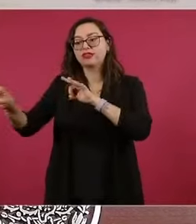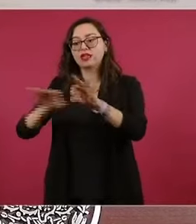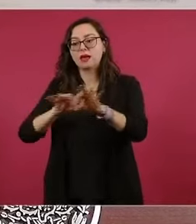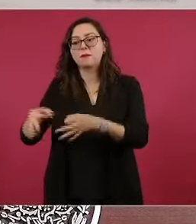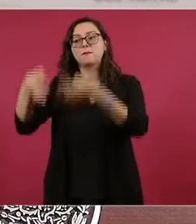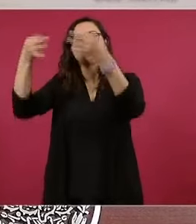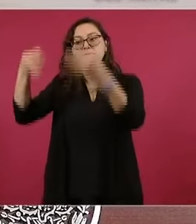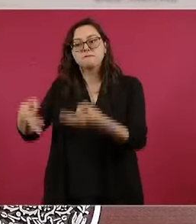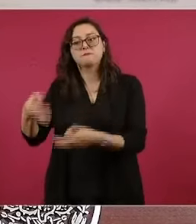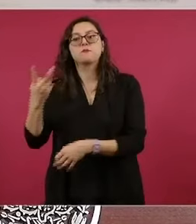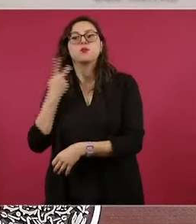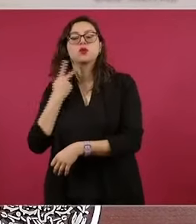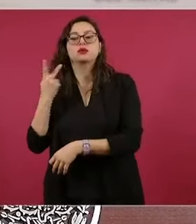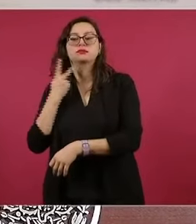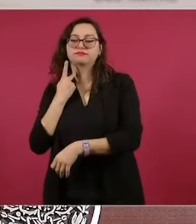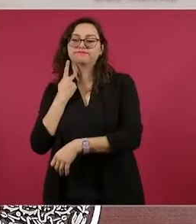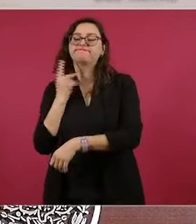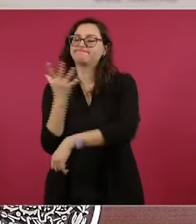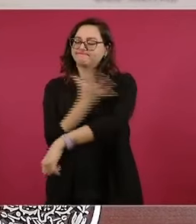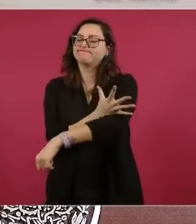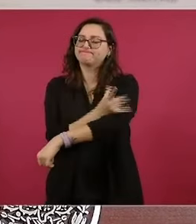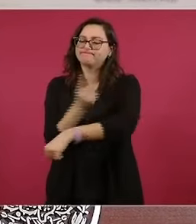la honestidad,